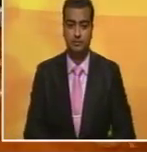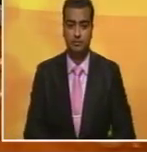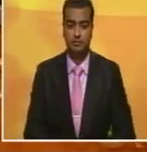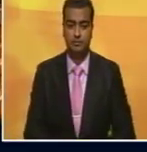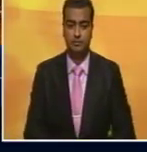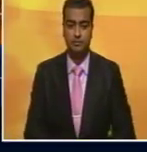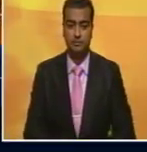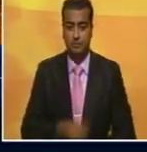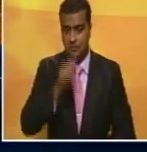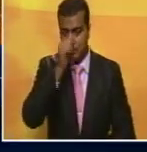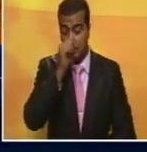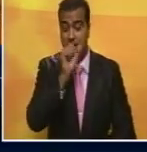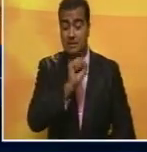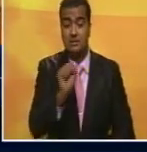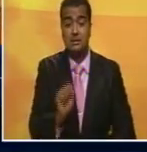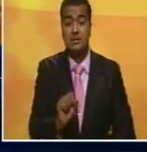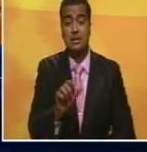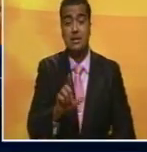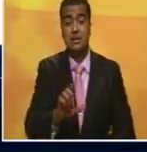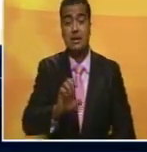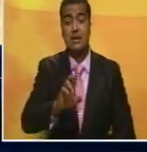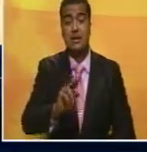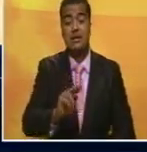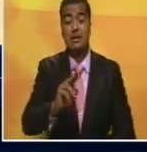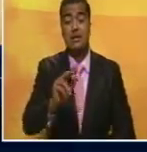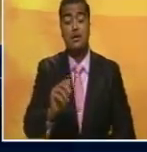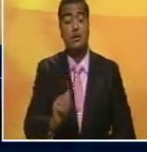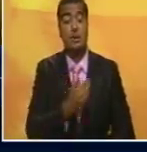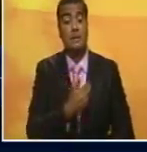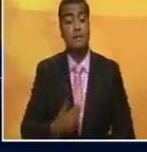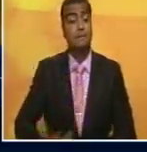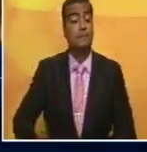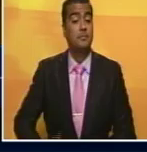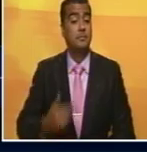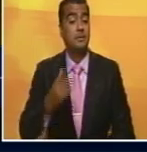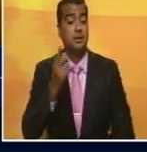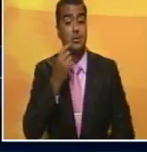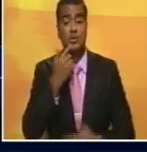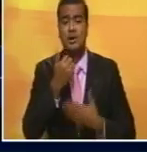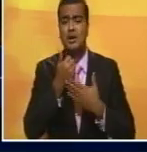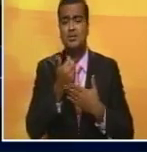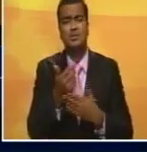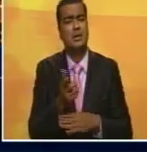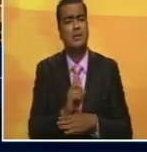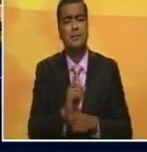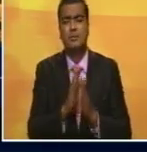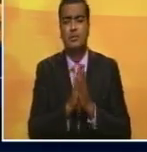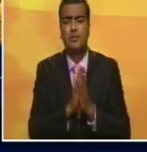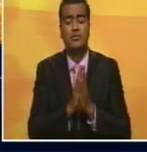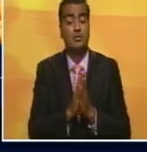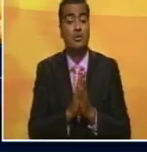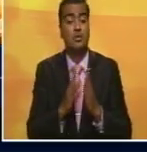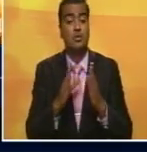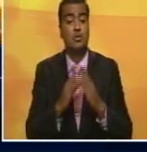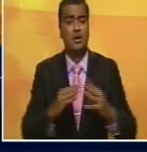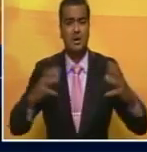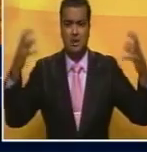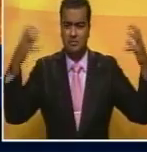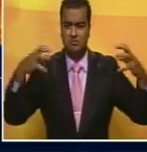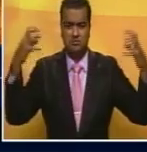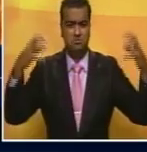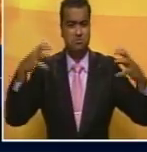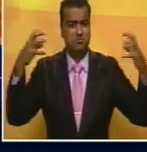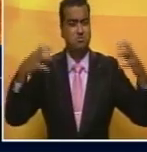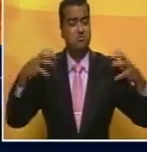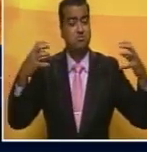Cerramos en Sierra Leona, donde el presidente del país, Ernest Bai Koroma, pidió una ayuda urgente para afrontar las inundaciones y